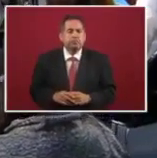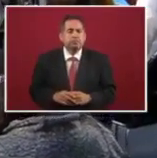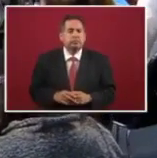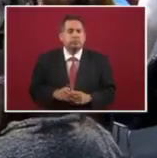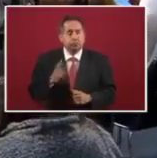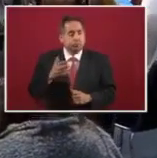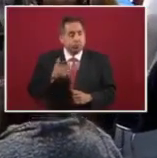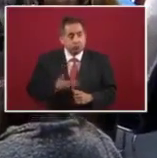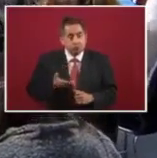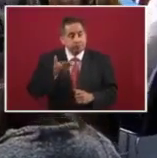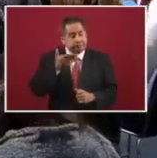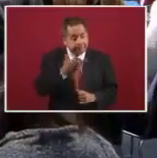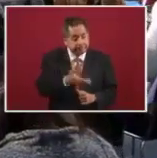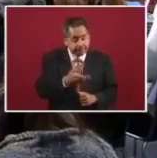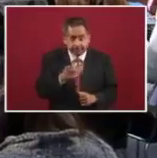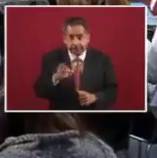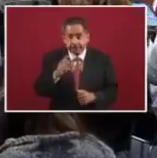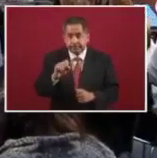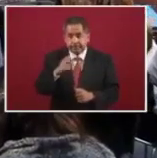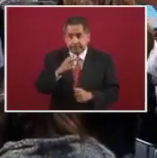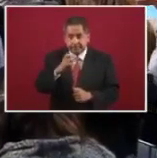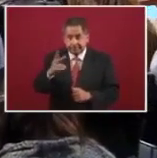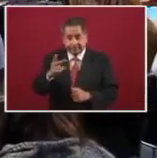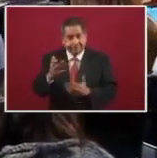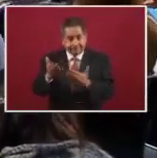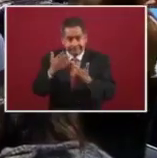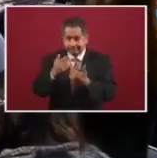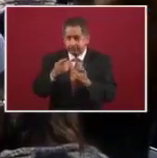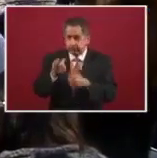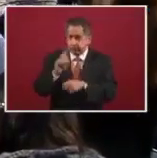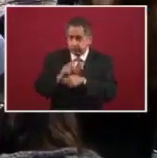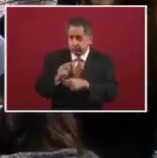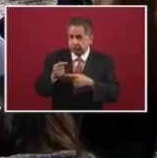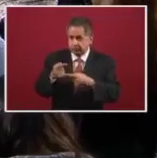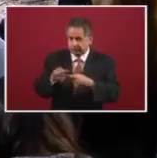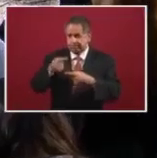hasta le pedí al de Inversiones de Hacienda que me mandara un día antes